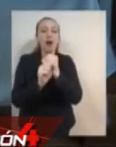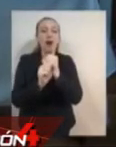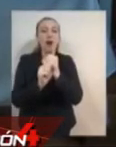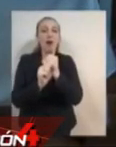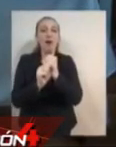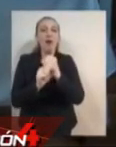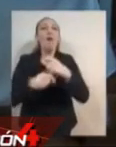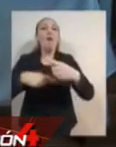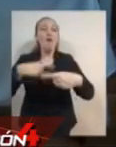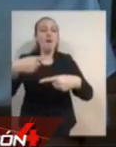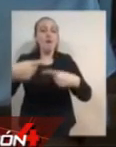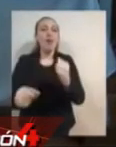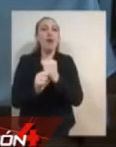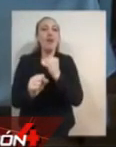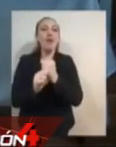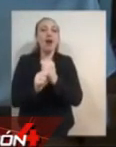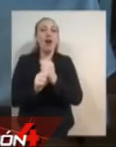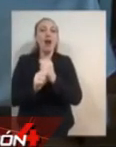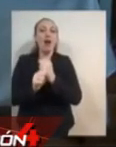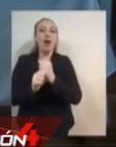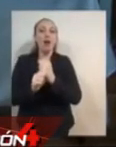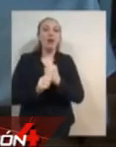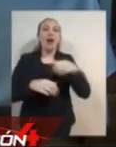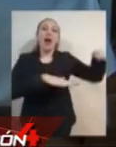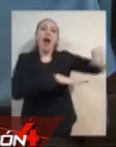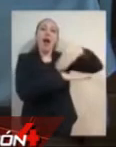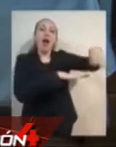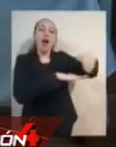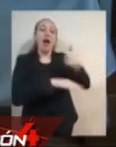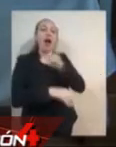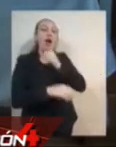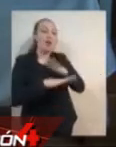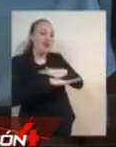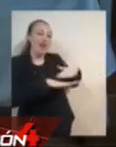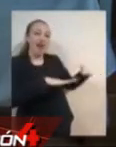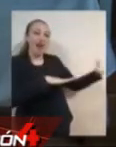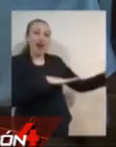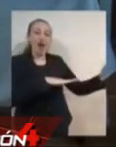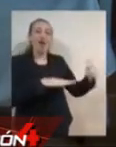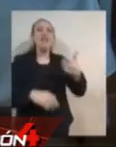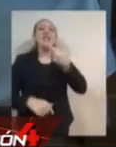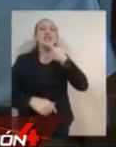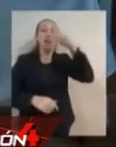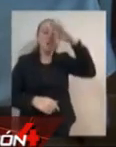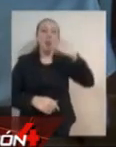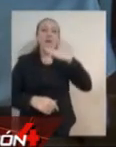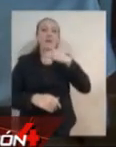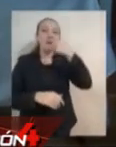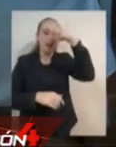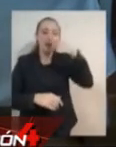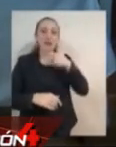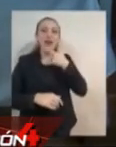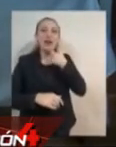en marcha, que es la obra del colector costanero, y que en septiembre va a empezar a verse